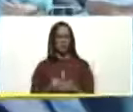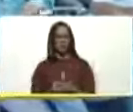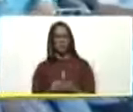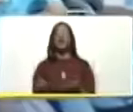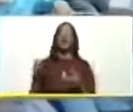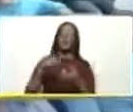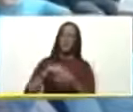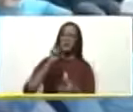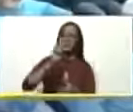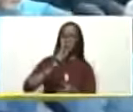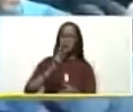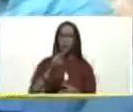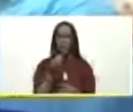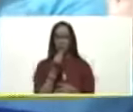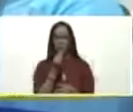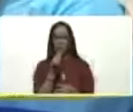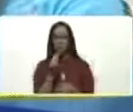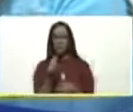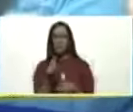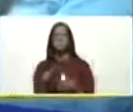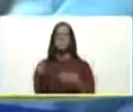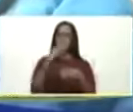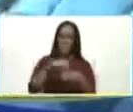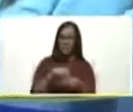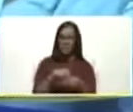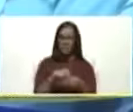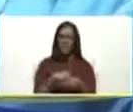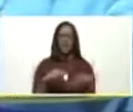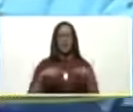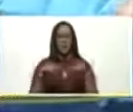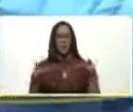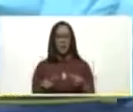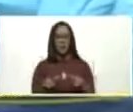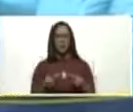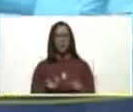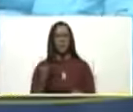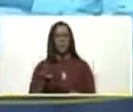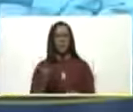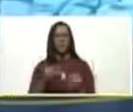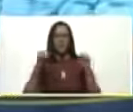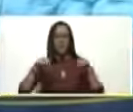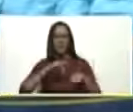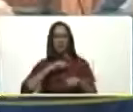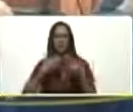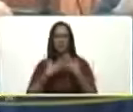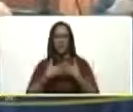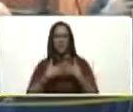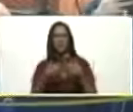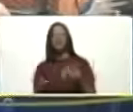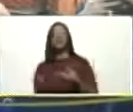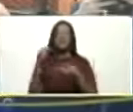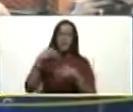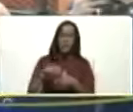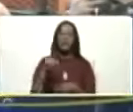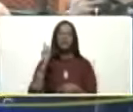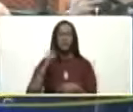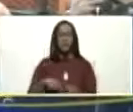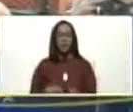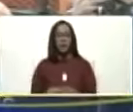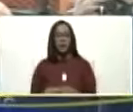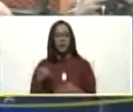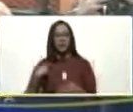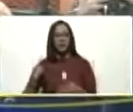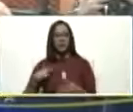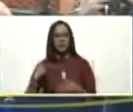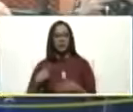dos comedores adicionales en partes estratégicas de acá de nuestra empresa. Pero además de eso también